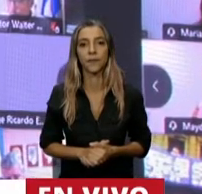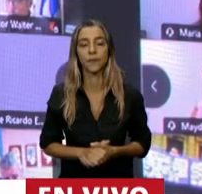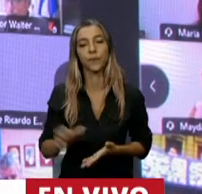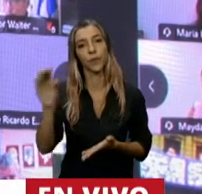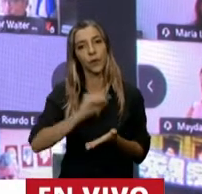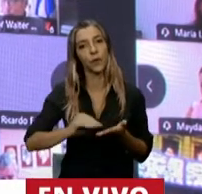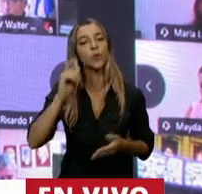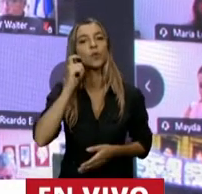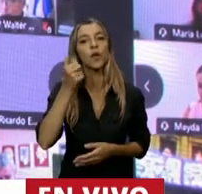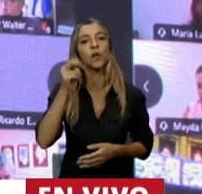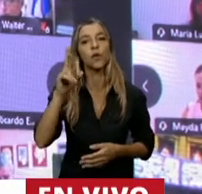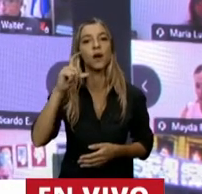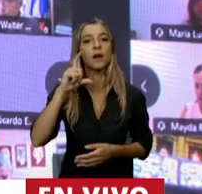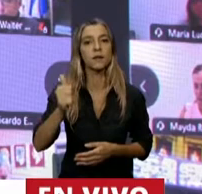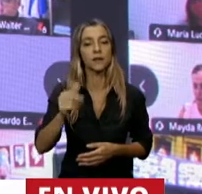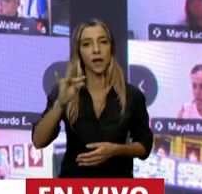Diputado García de Lucas.